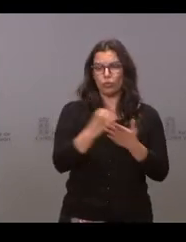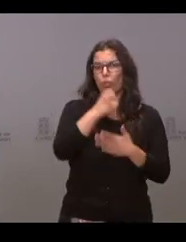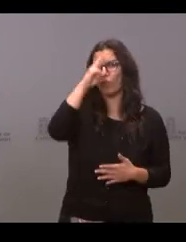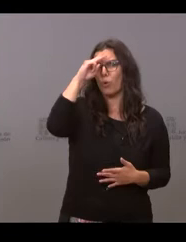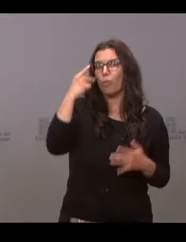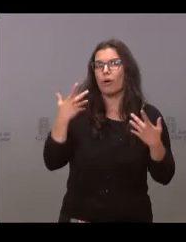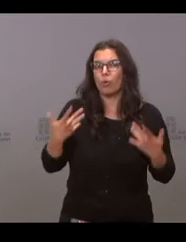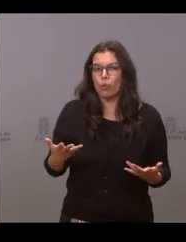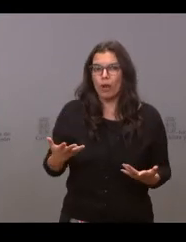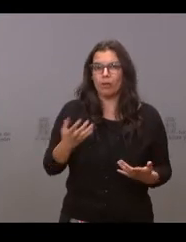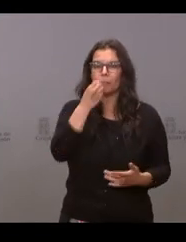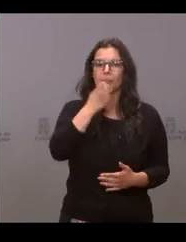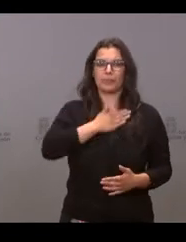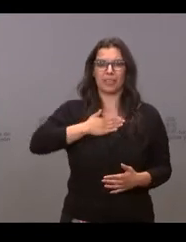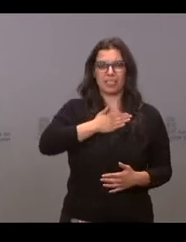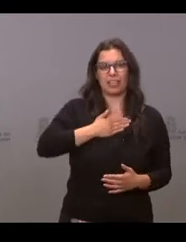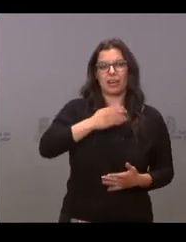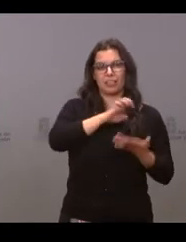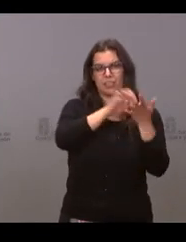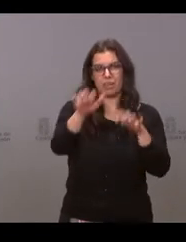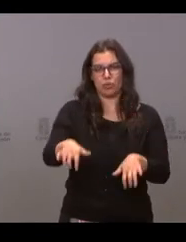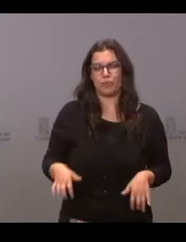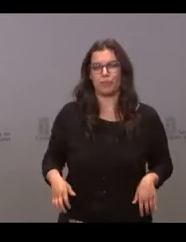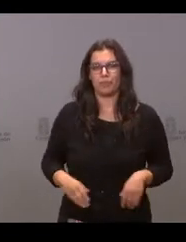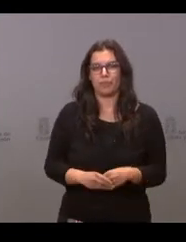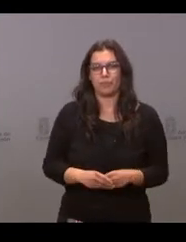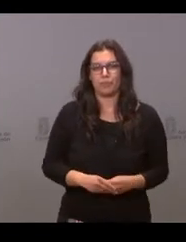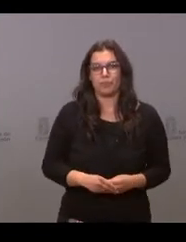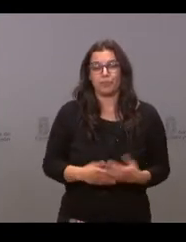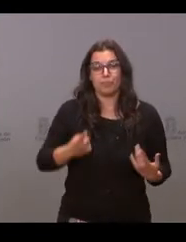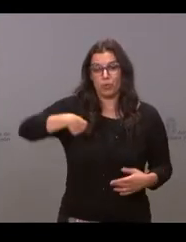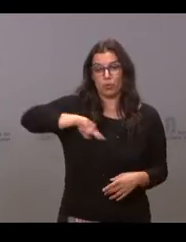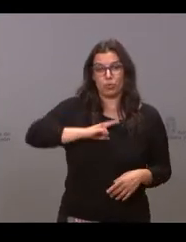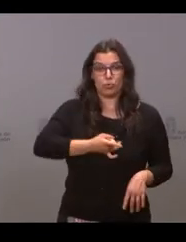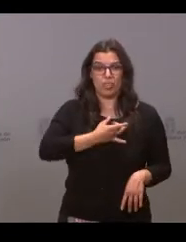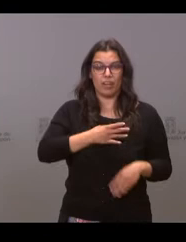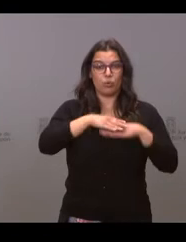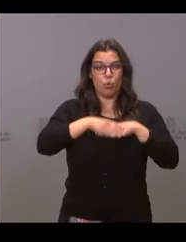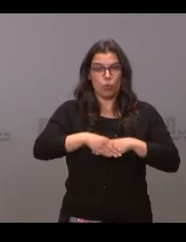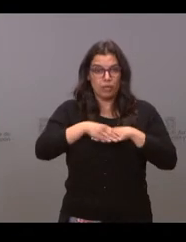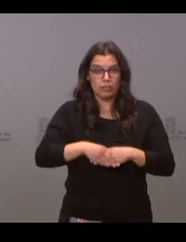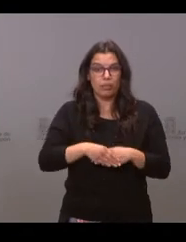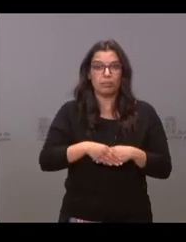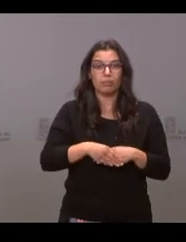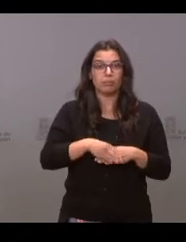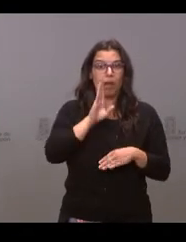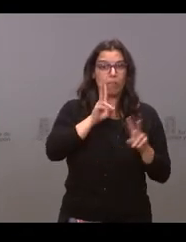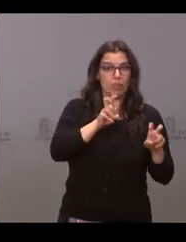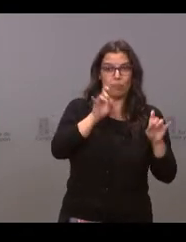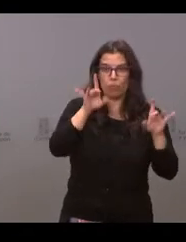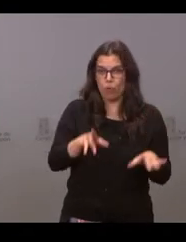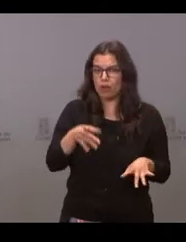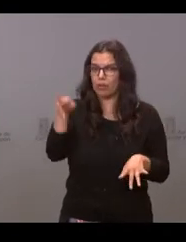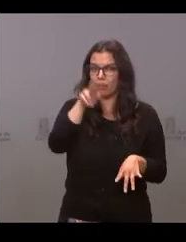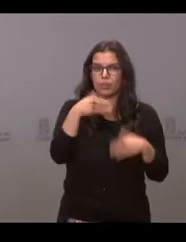el estado de bienestar en castilla y león' por parte de la unión general de trabajadores como empecé gracias de